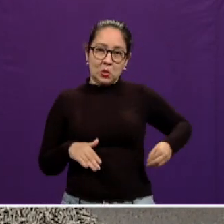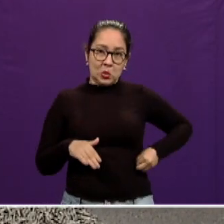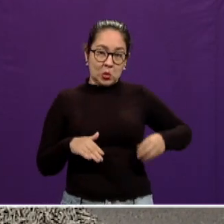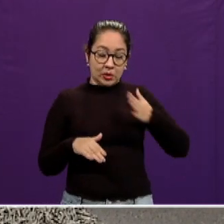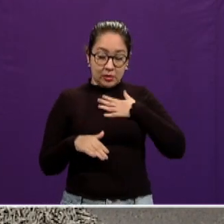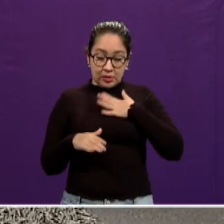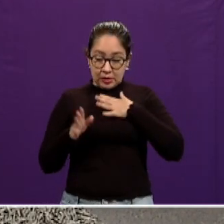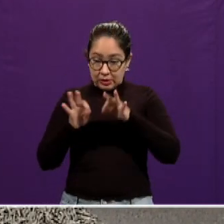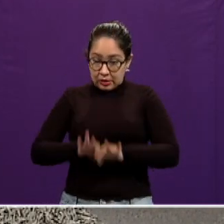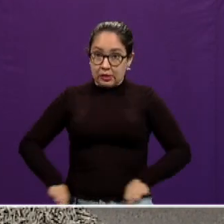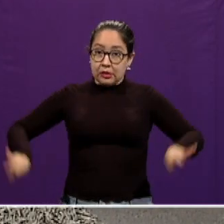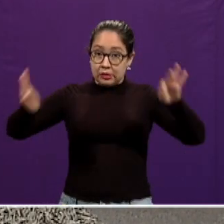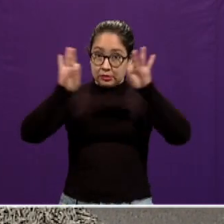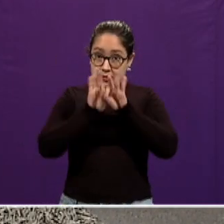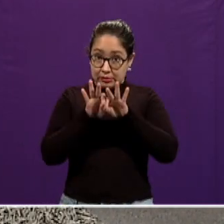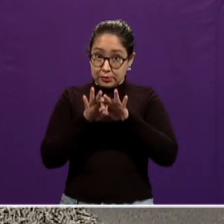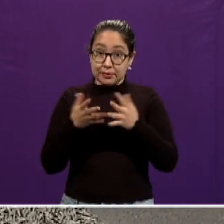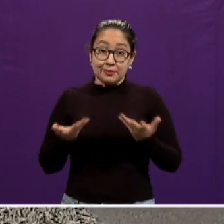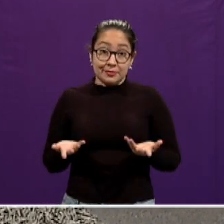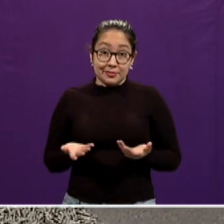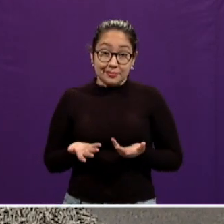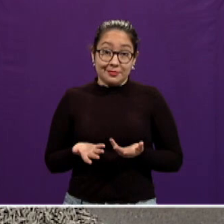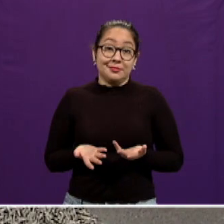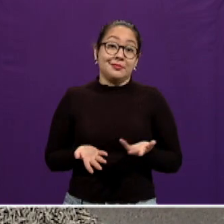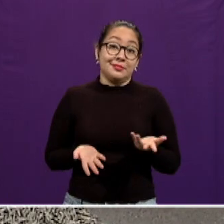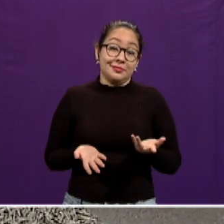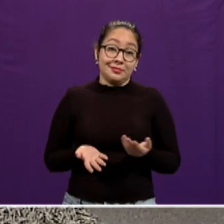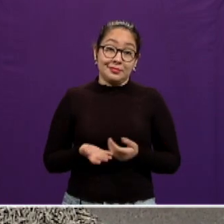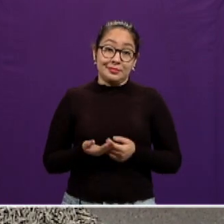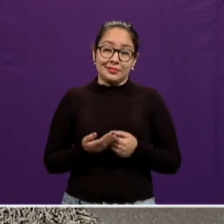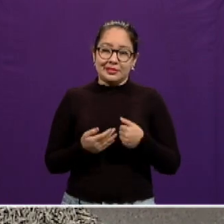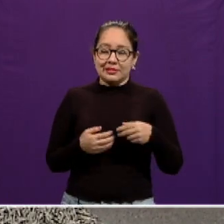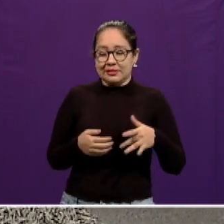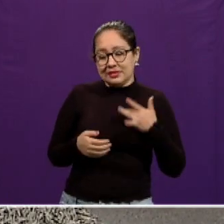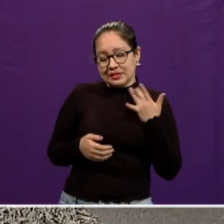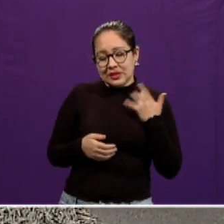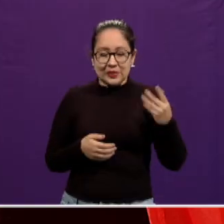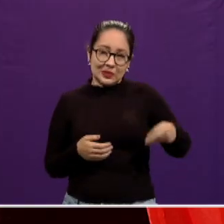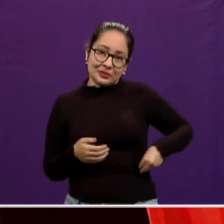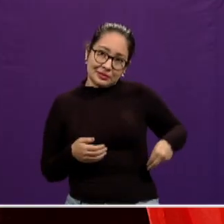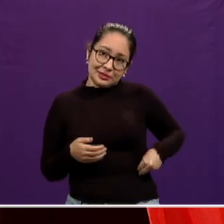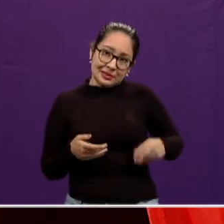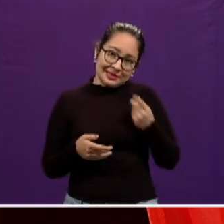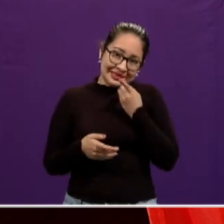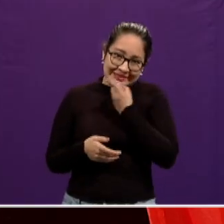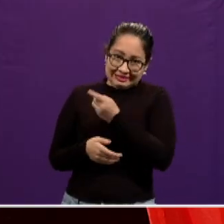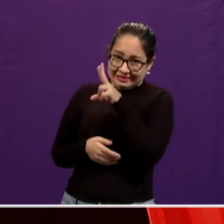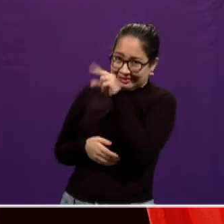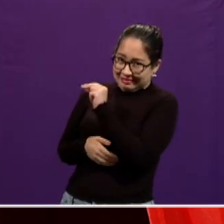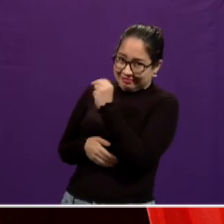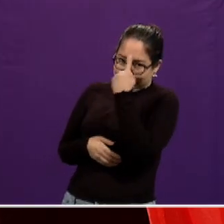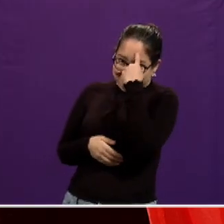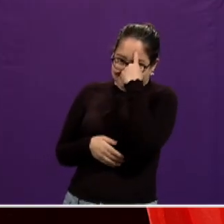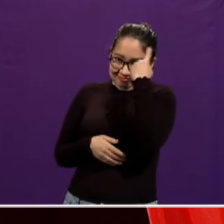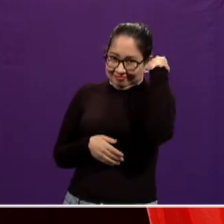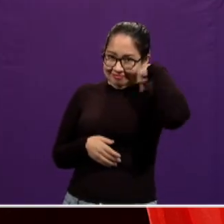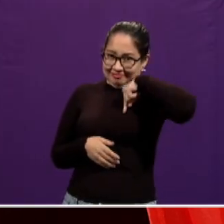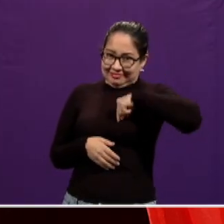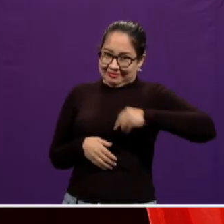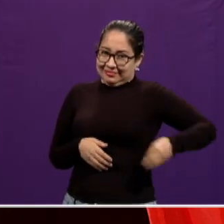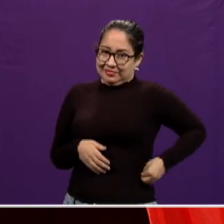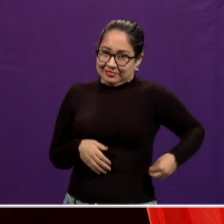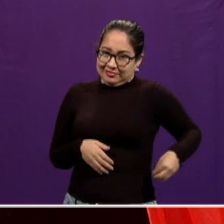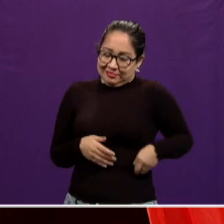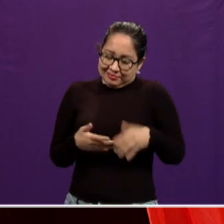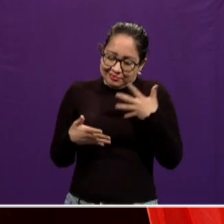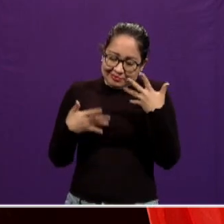¿Se involucra? Culpa. Claro, por supuesto. Culpa sin ¿no? tener culpa, ¿no? Sí. Me siento culpable porque ya le dije que no. Exacto. Y entonces me frustro también. Ay, le hubiera dicho que